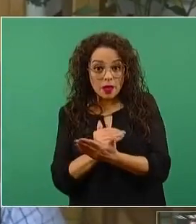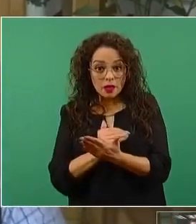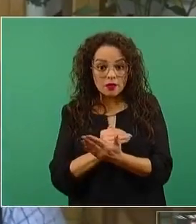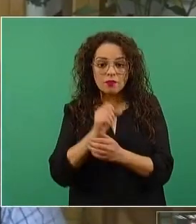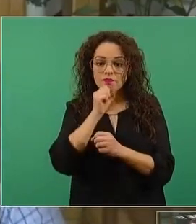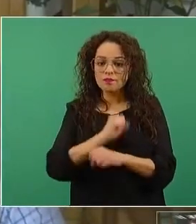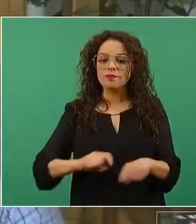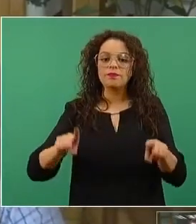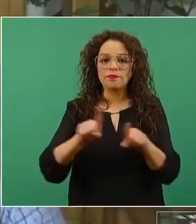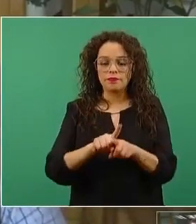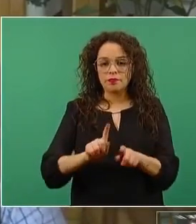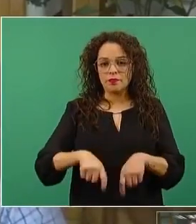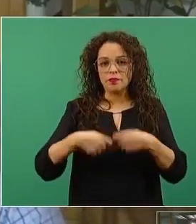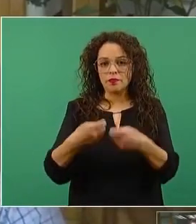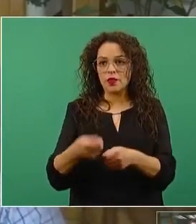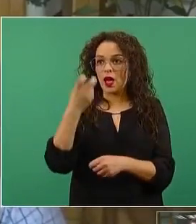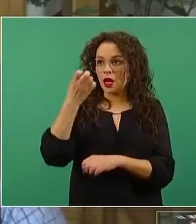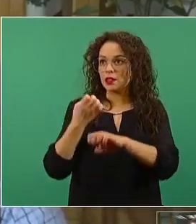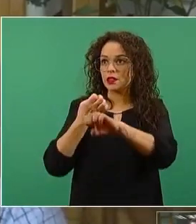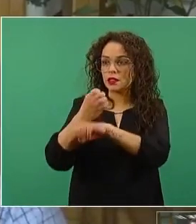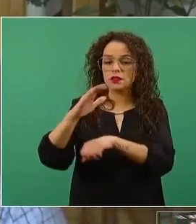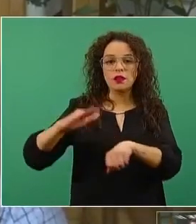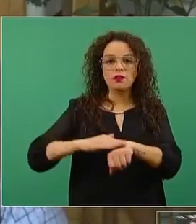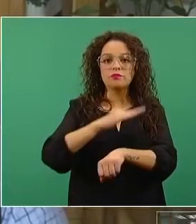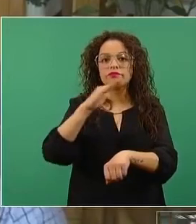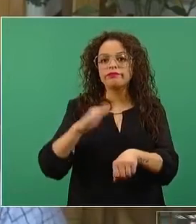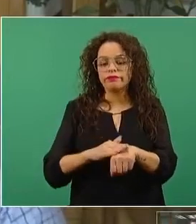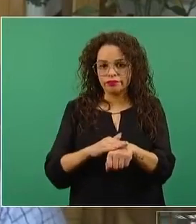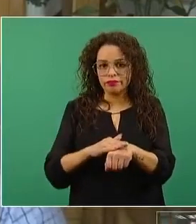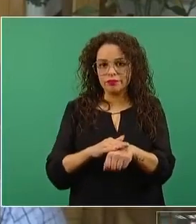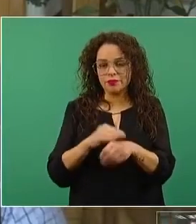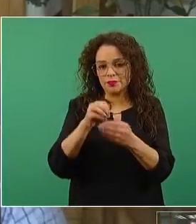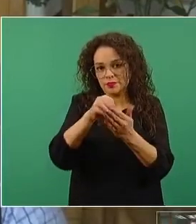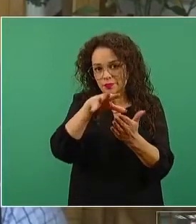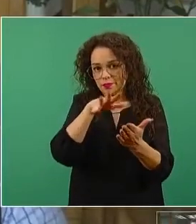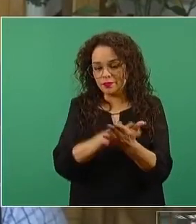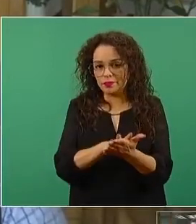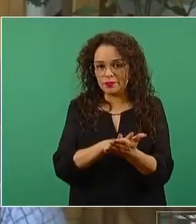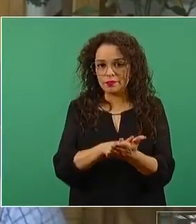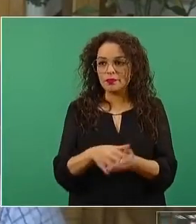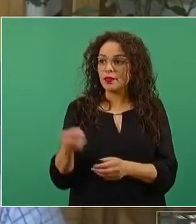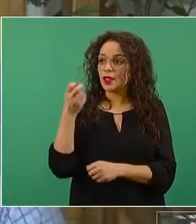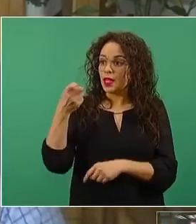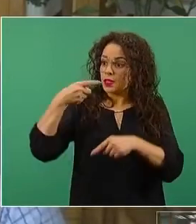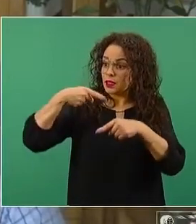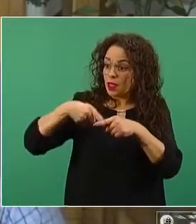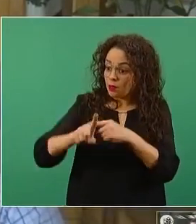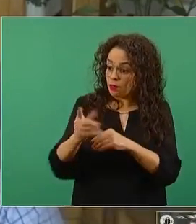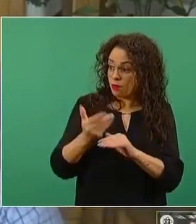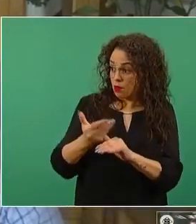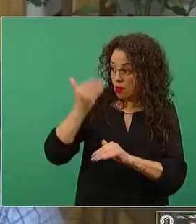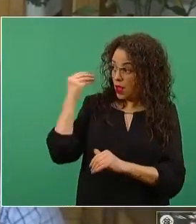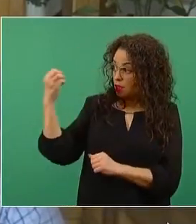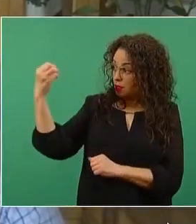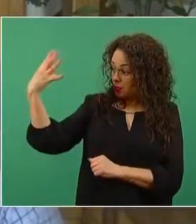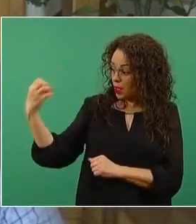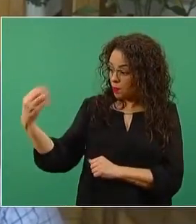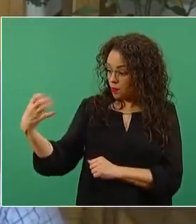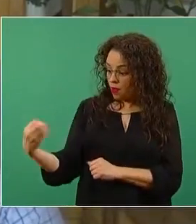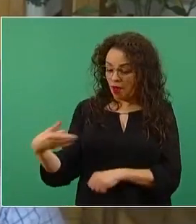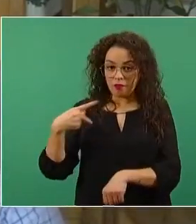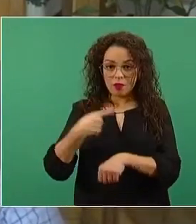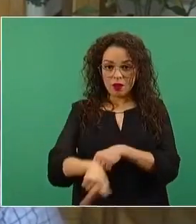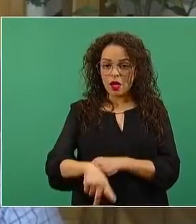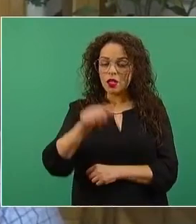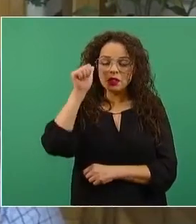una calificación a la entidad federativa. Es un indicador que desde que iniciamos con el semáforo de riesgo se mide de manera semanal,